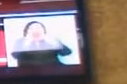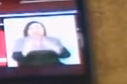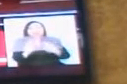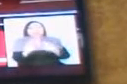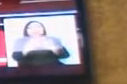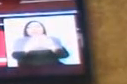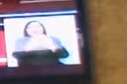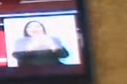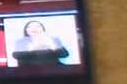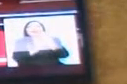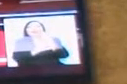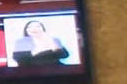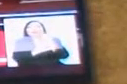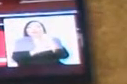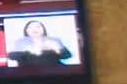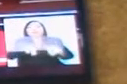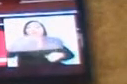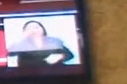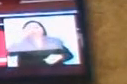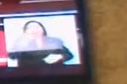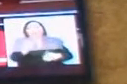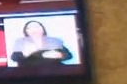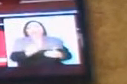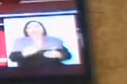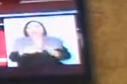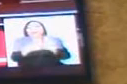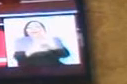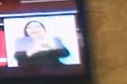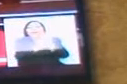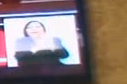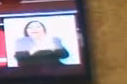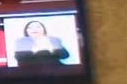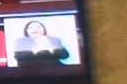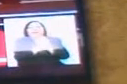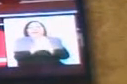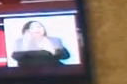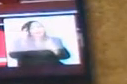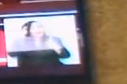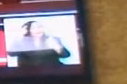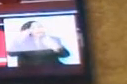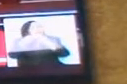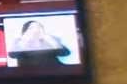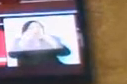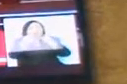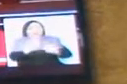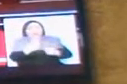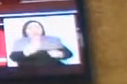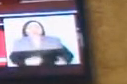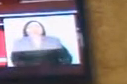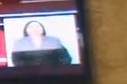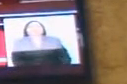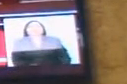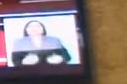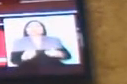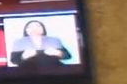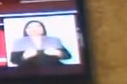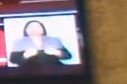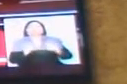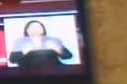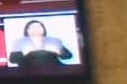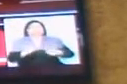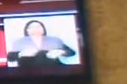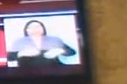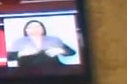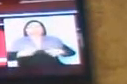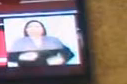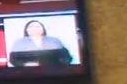la Constitución Nacional y de nuestras leyes es nuestro desafío. Tengo la fuerza y